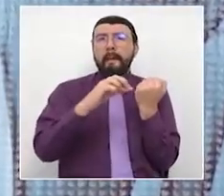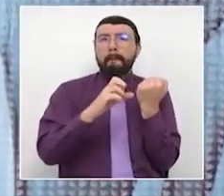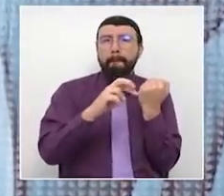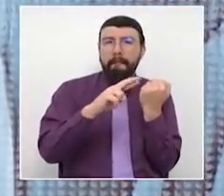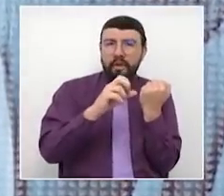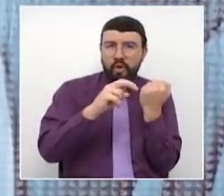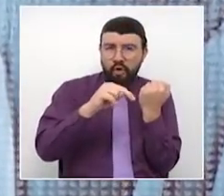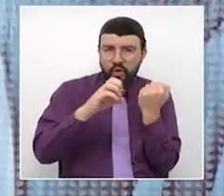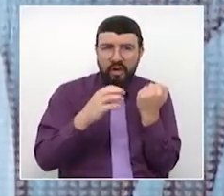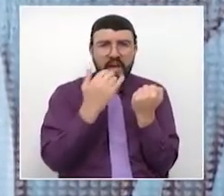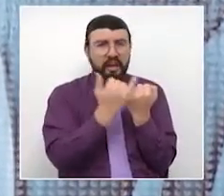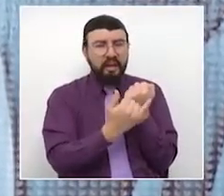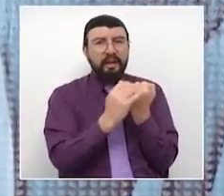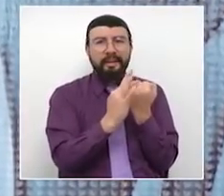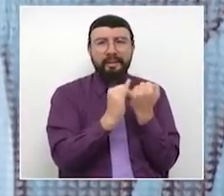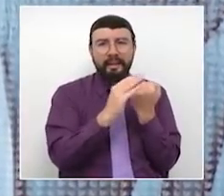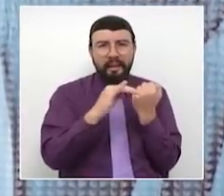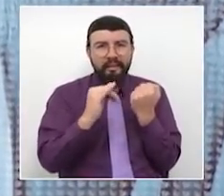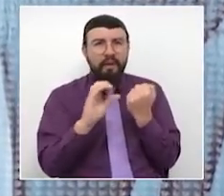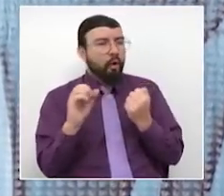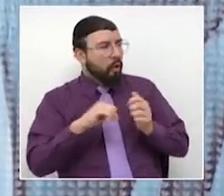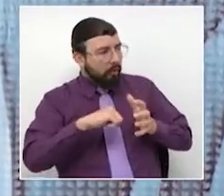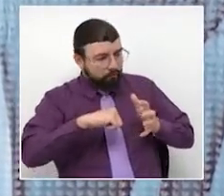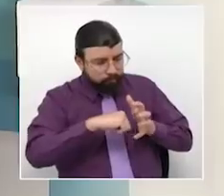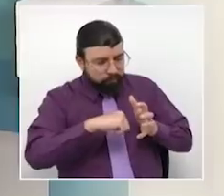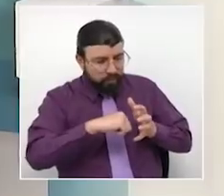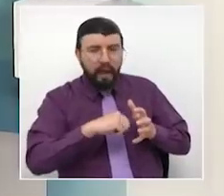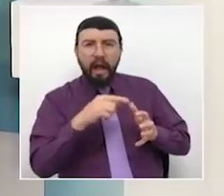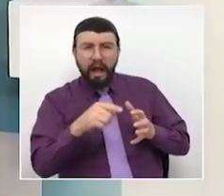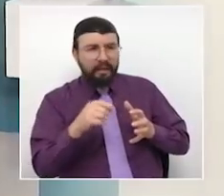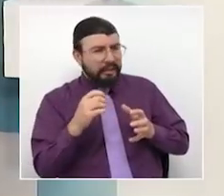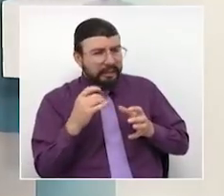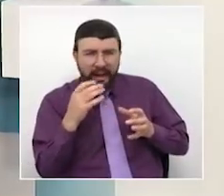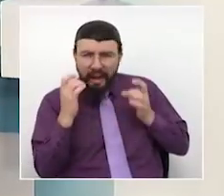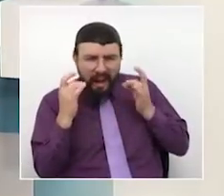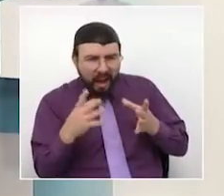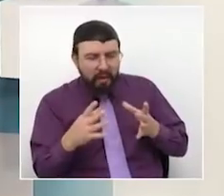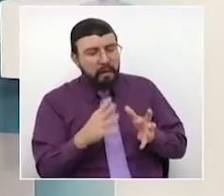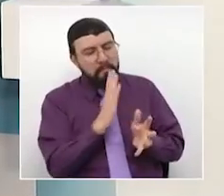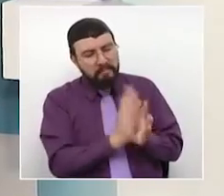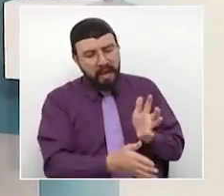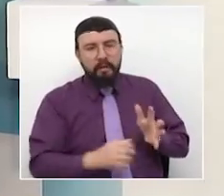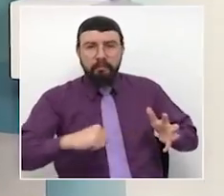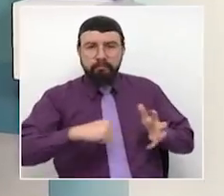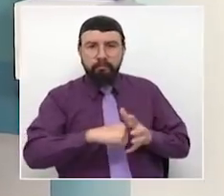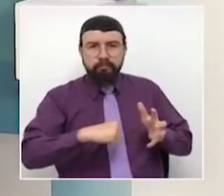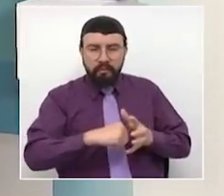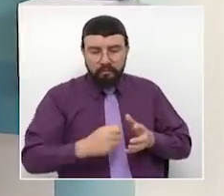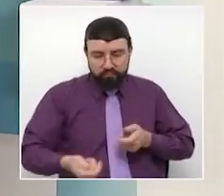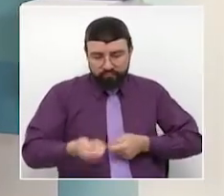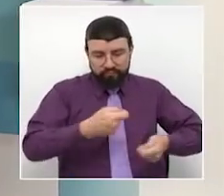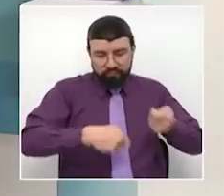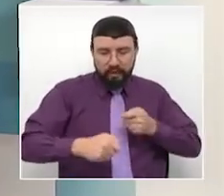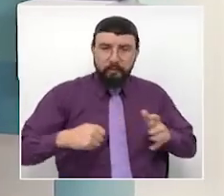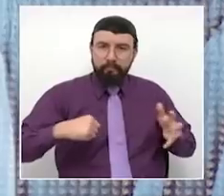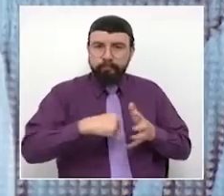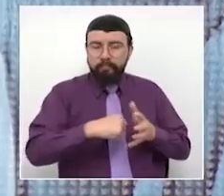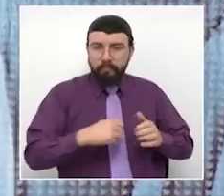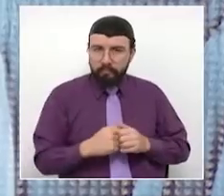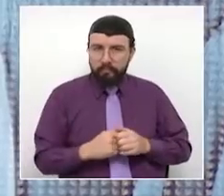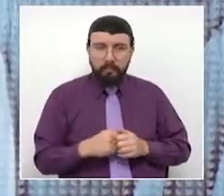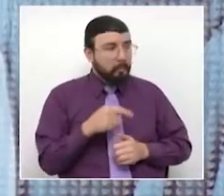hacer un trasplante de rodilla cuando hay un desgaste severo. Pero esto no puede estar así pues volando. Y nada más tener